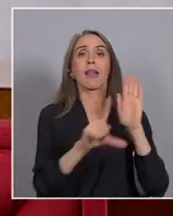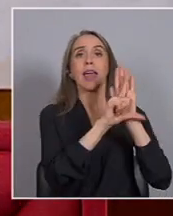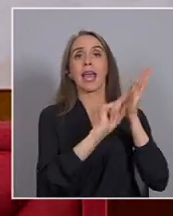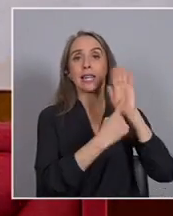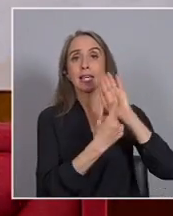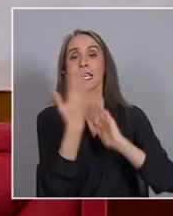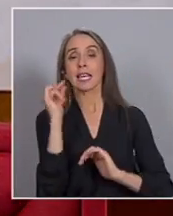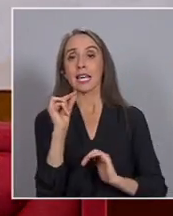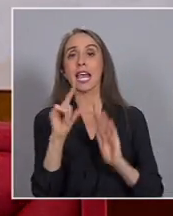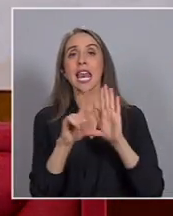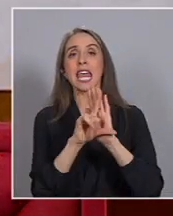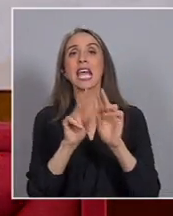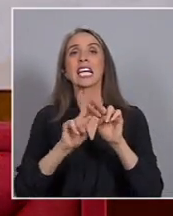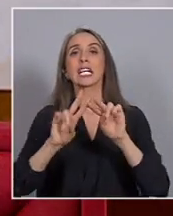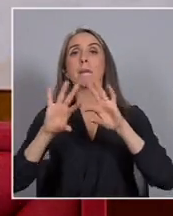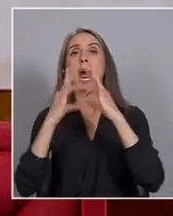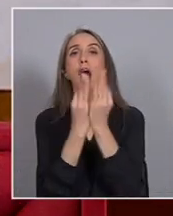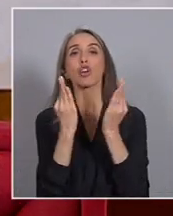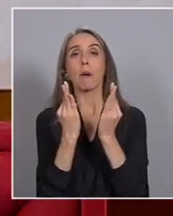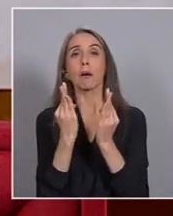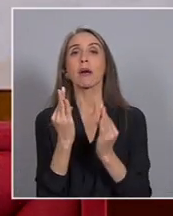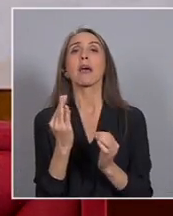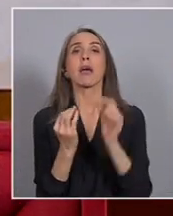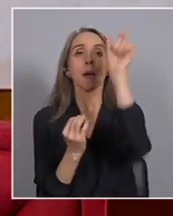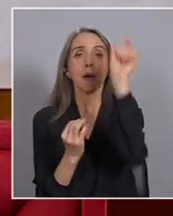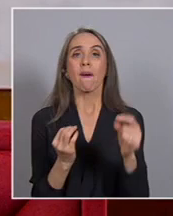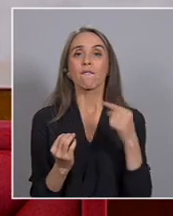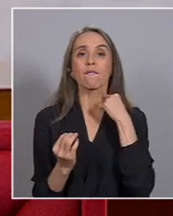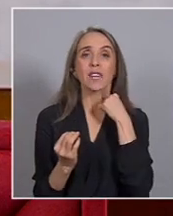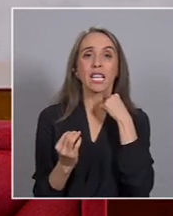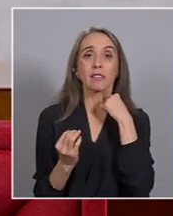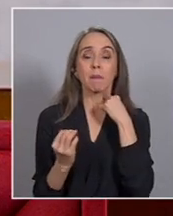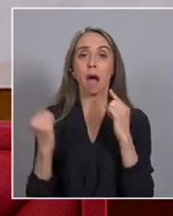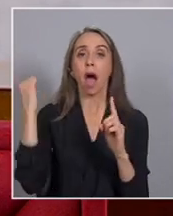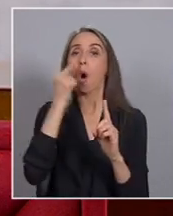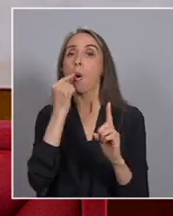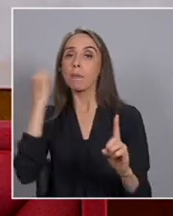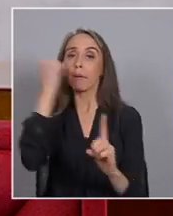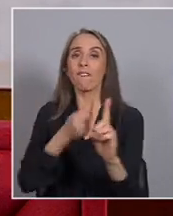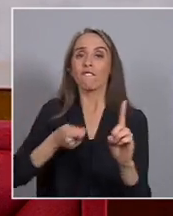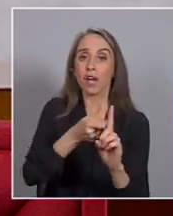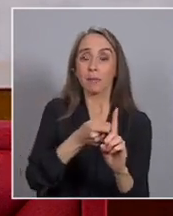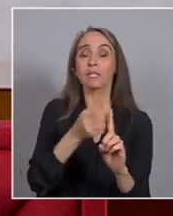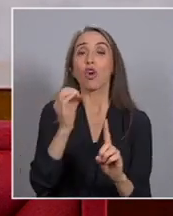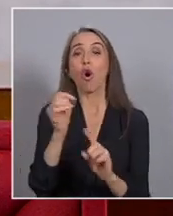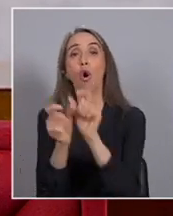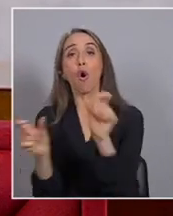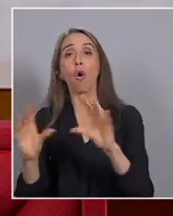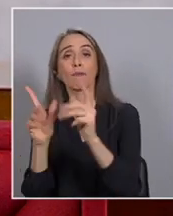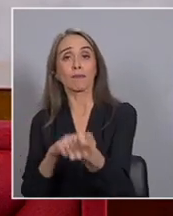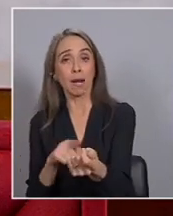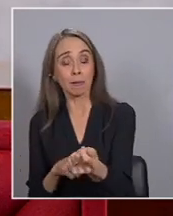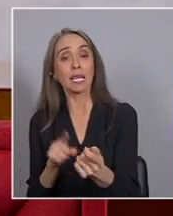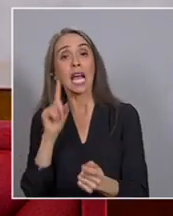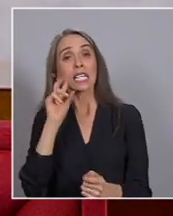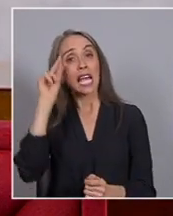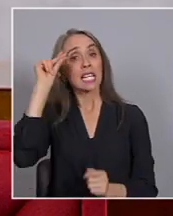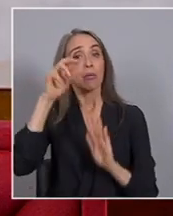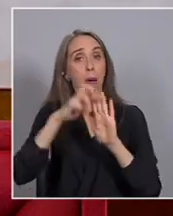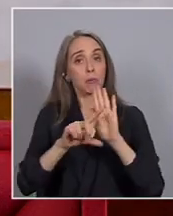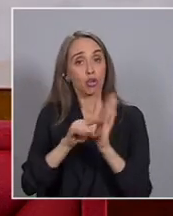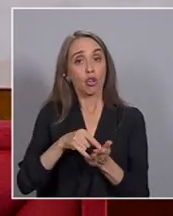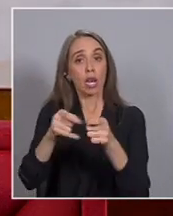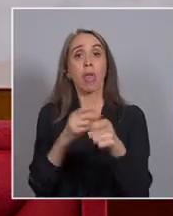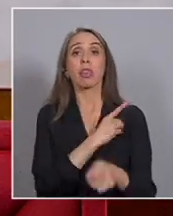la Ley de Reparación Integral de Víctimas de Femicidio y sus Familiares, que, como ustedes saben, nació de una iniciativa parlamentaria y que contempla el pago